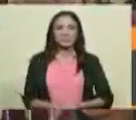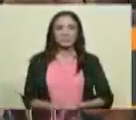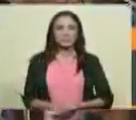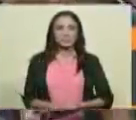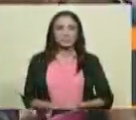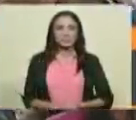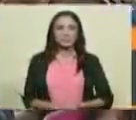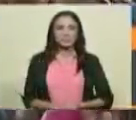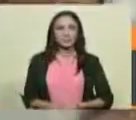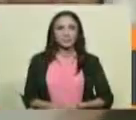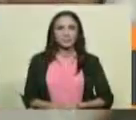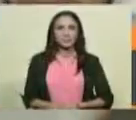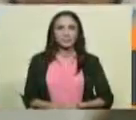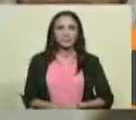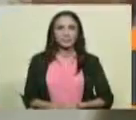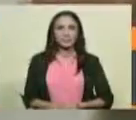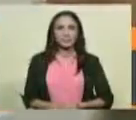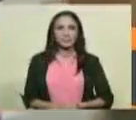Se alborotaron.